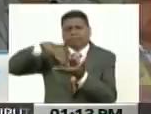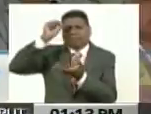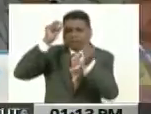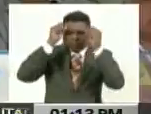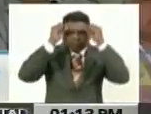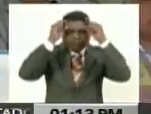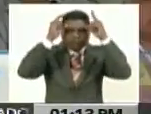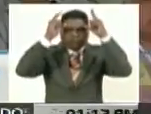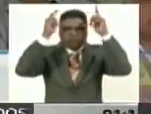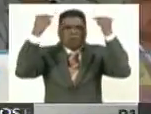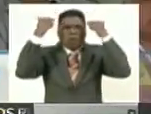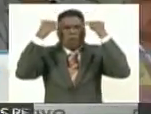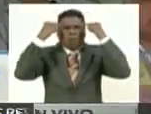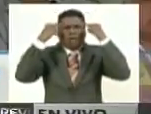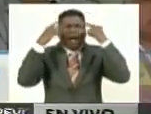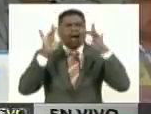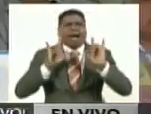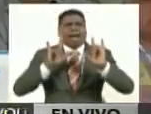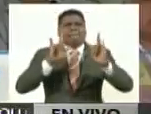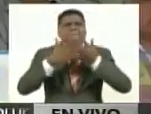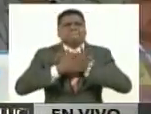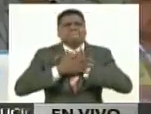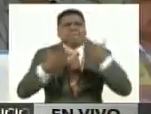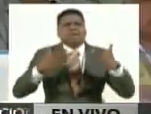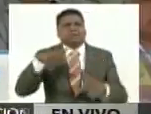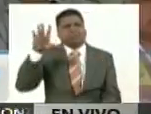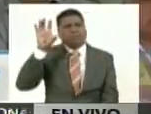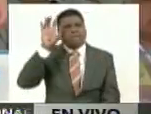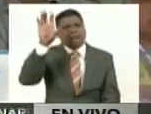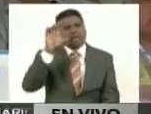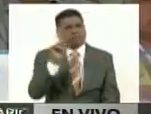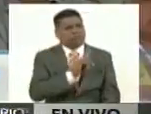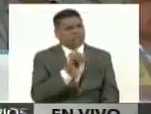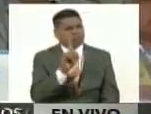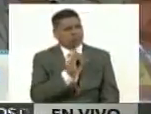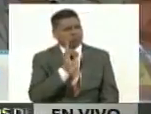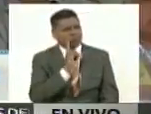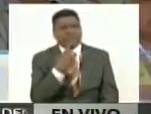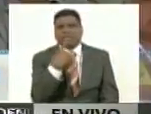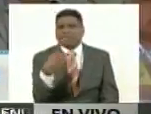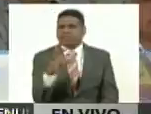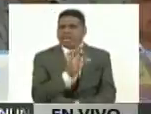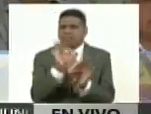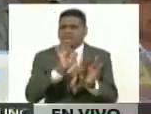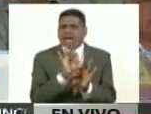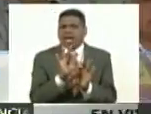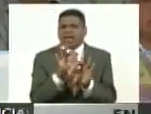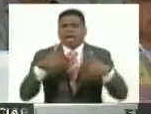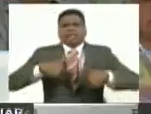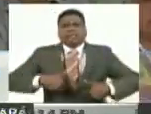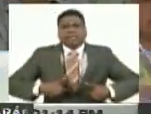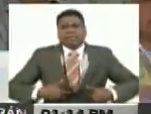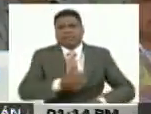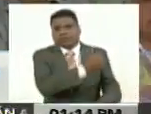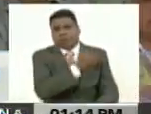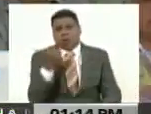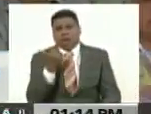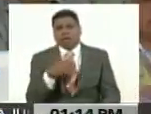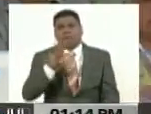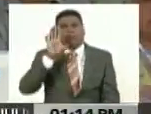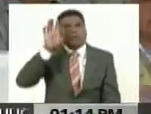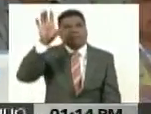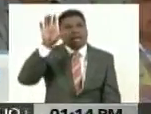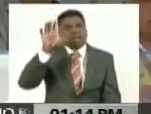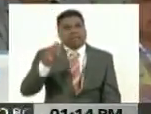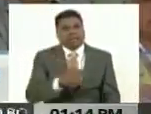formaran queriendo esta patria. No se hacía mención al sacrificio de ellos por la patria.